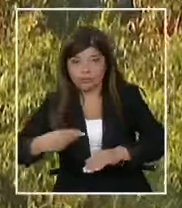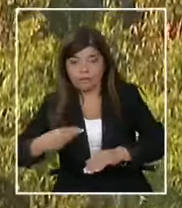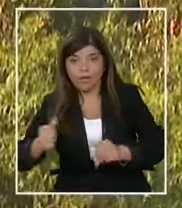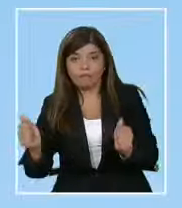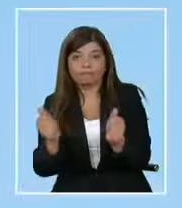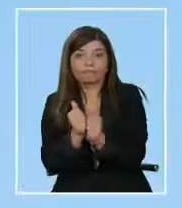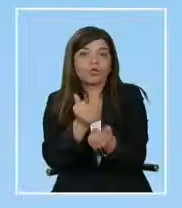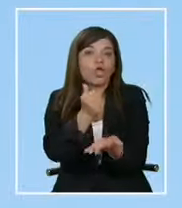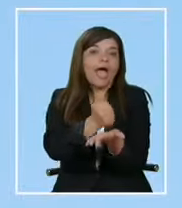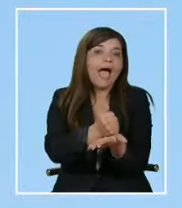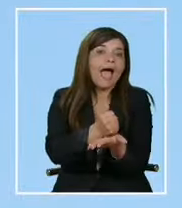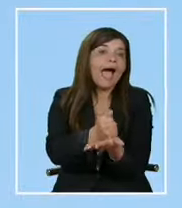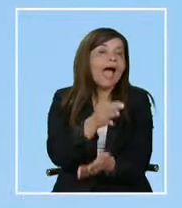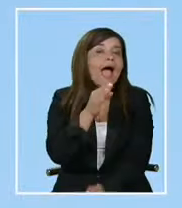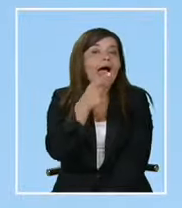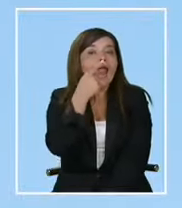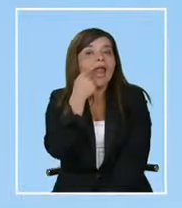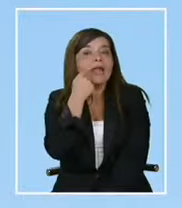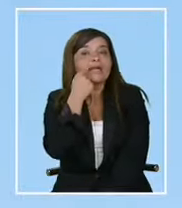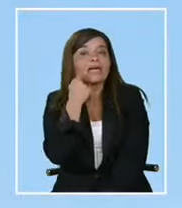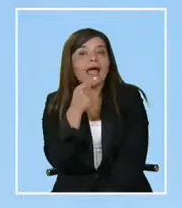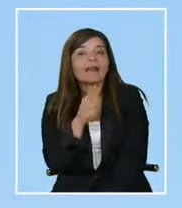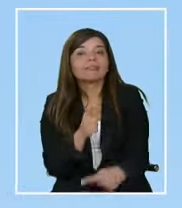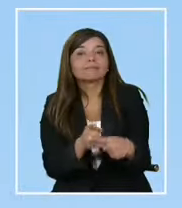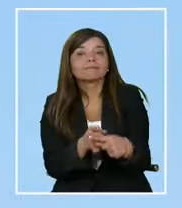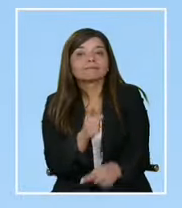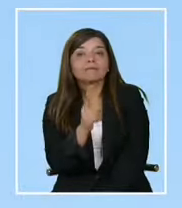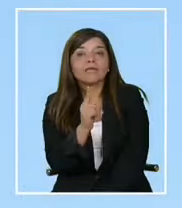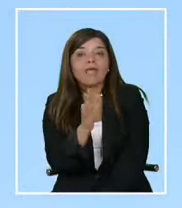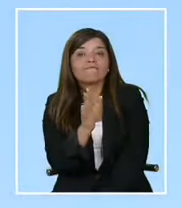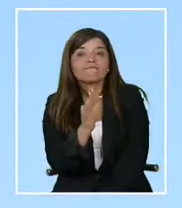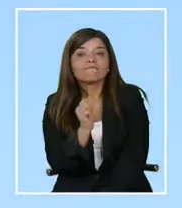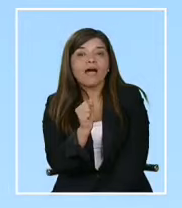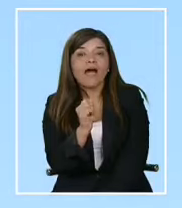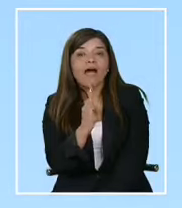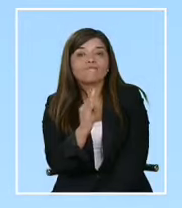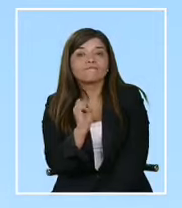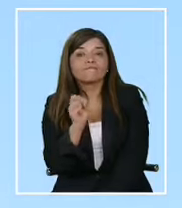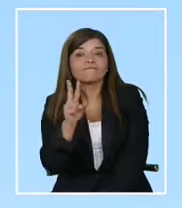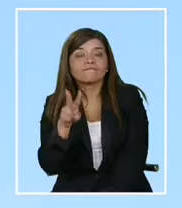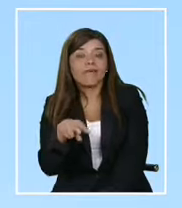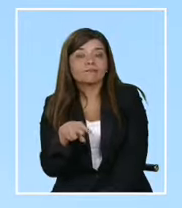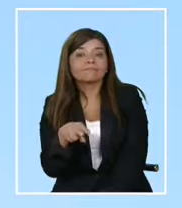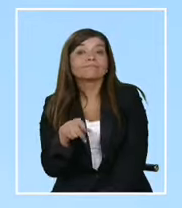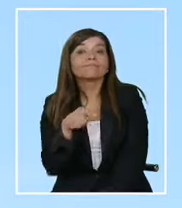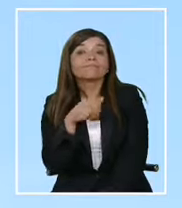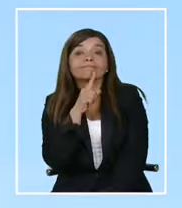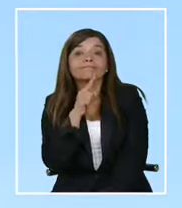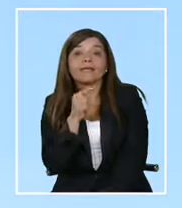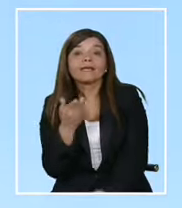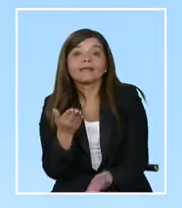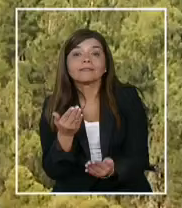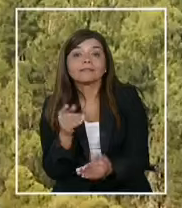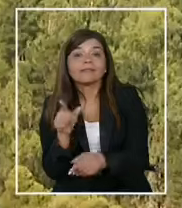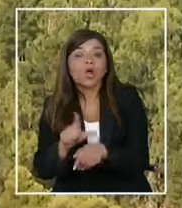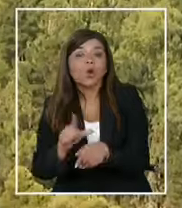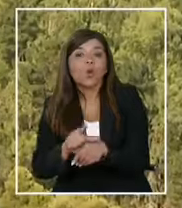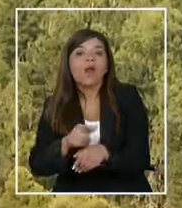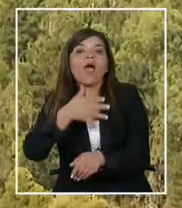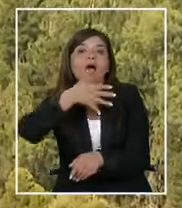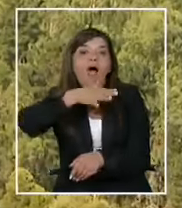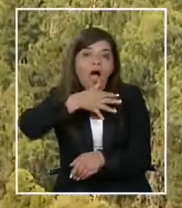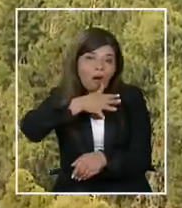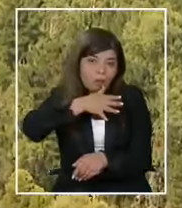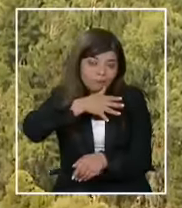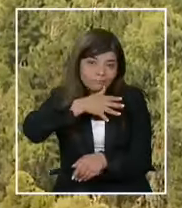alcalde Fabián Pérez, quien nos entregó detalles de lo que se necesita acá en la zona, puntualmente la habilitación de puntos de suministro de agua potable, que en